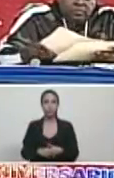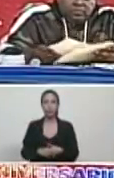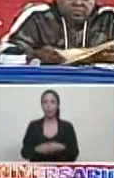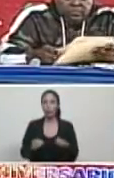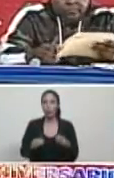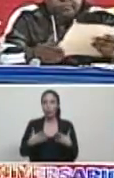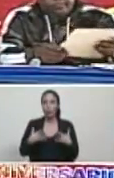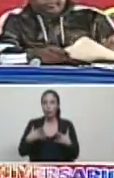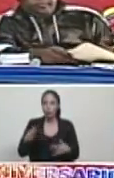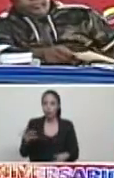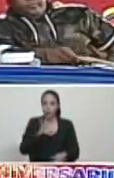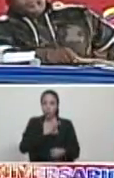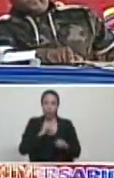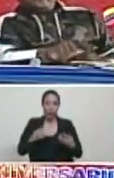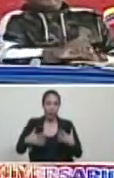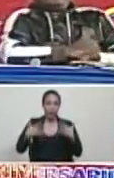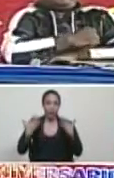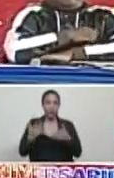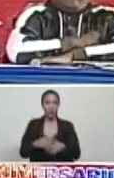artística, pudiéramos decir.